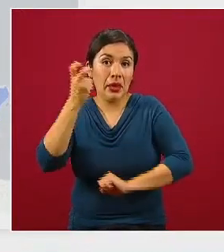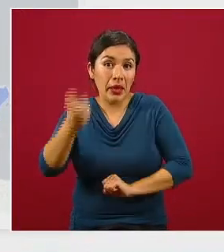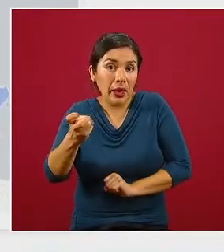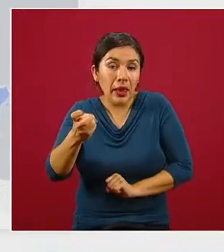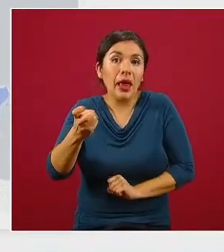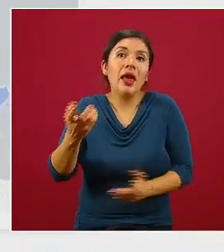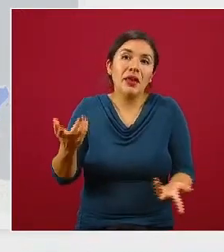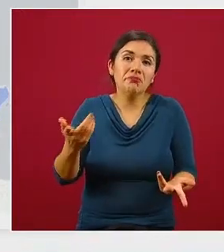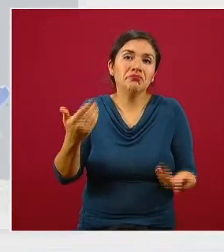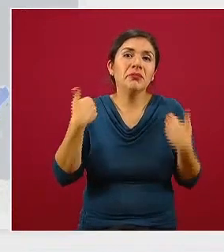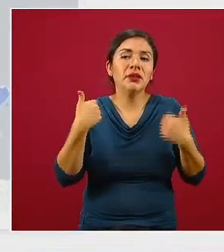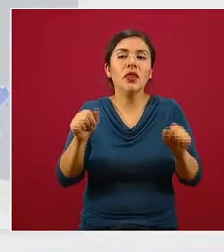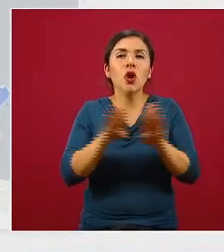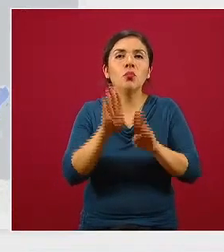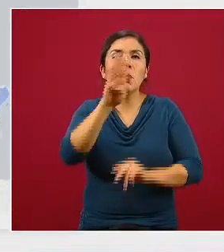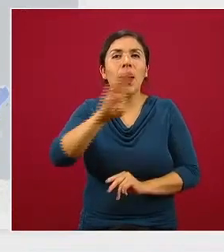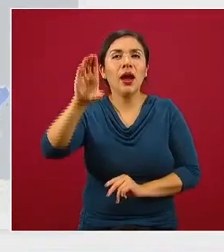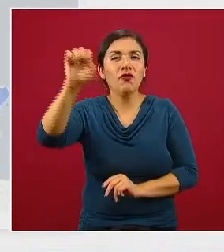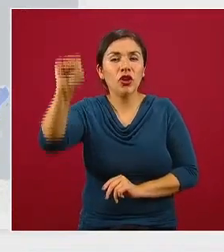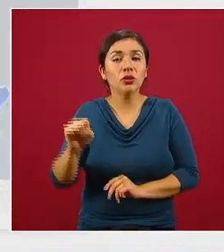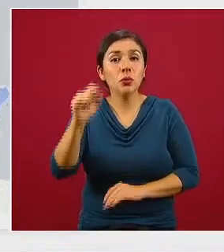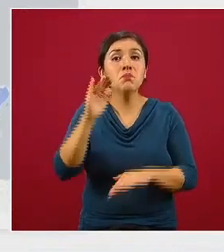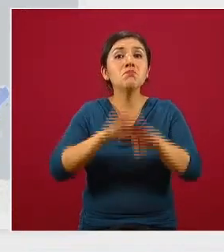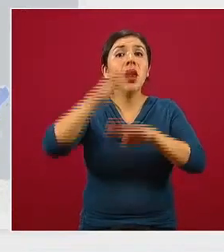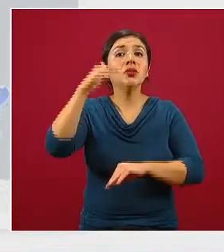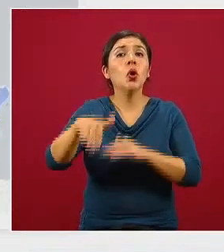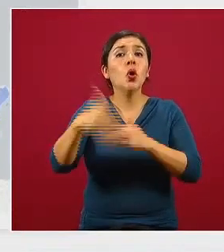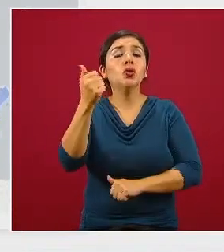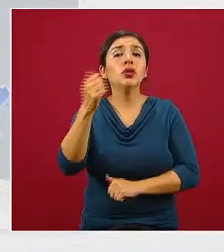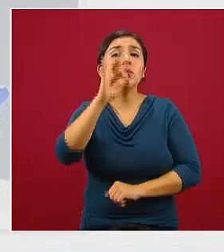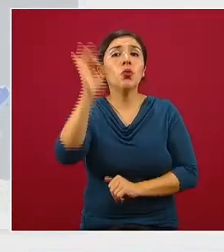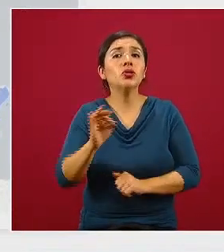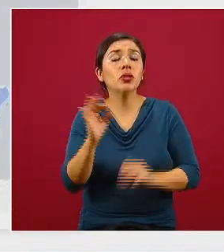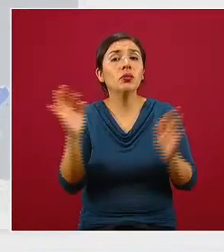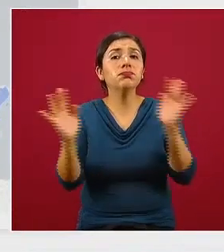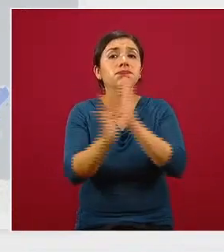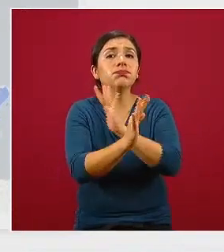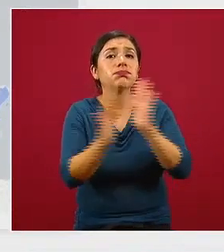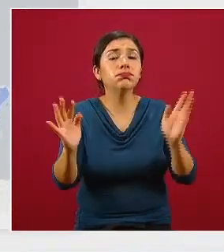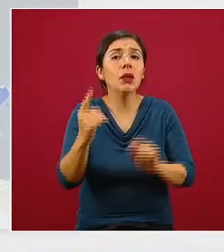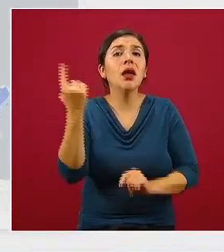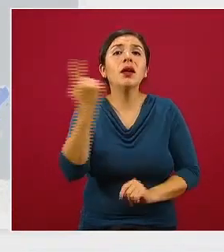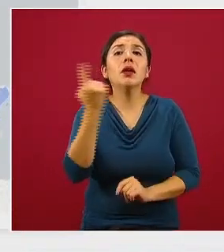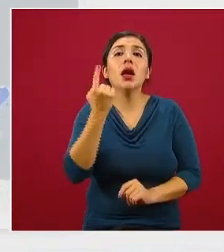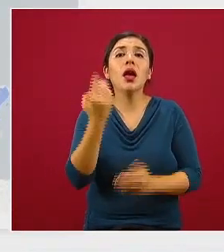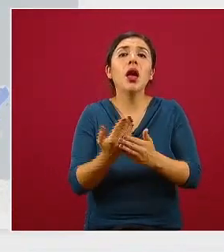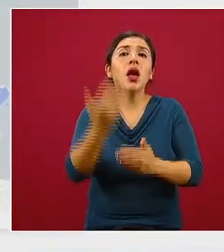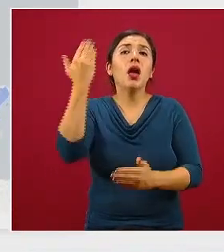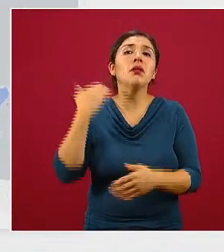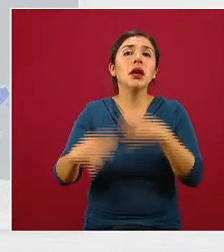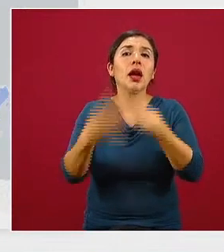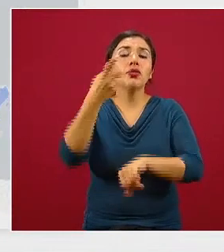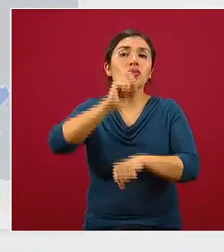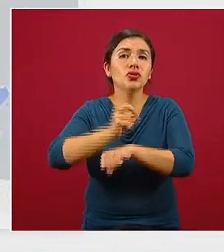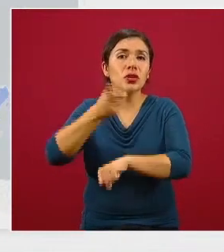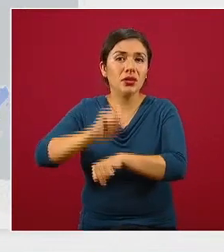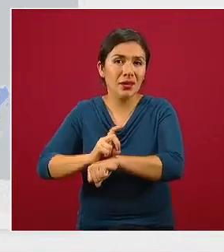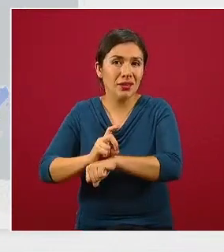que, por ejemplo, Baja California Sur subió 11% su movilidad comparada de hace 14